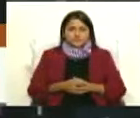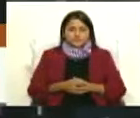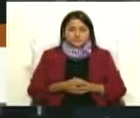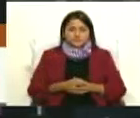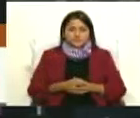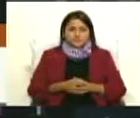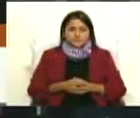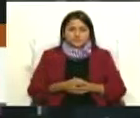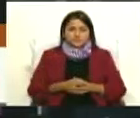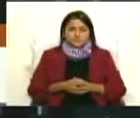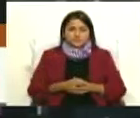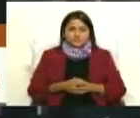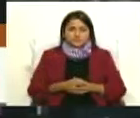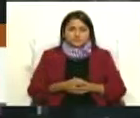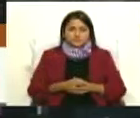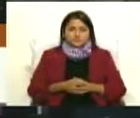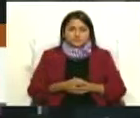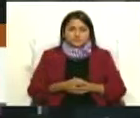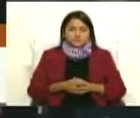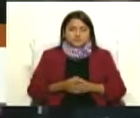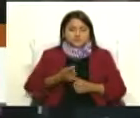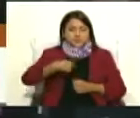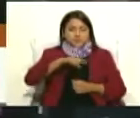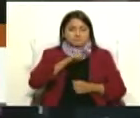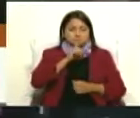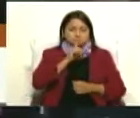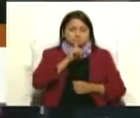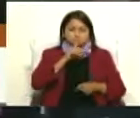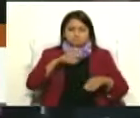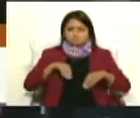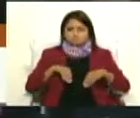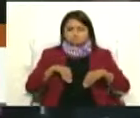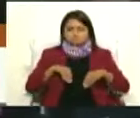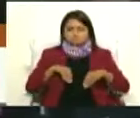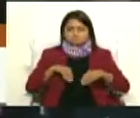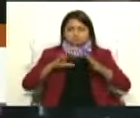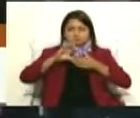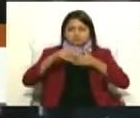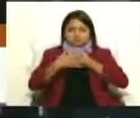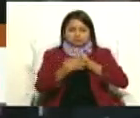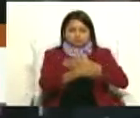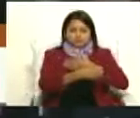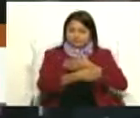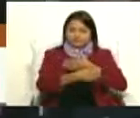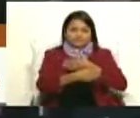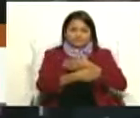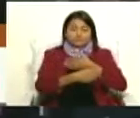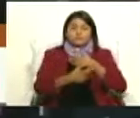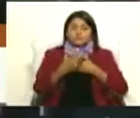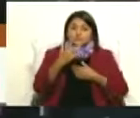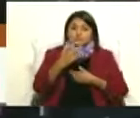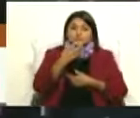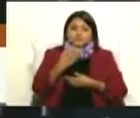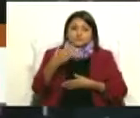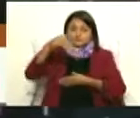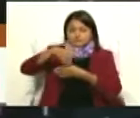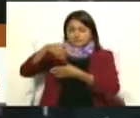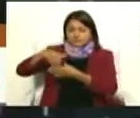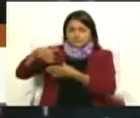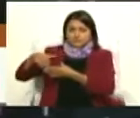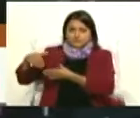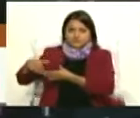mar sagrado. ¿Acaso nos vamos a quedar tranquilos? Vamos a ir a votar este 3 de diciembre